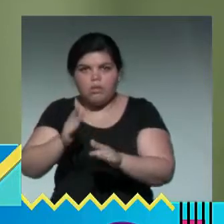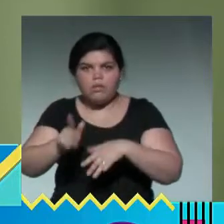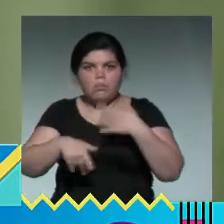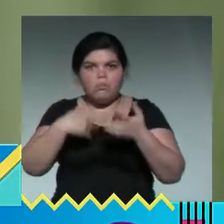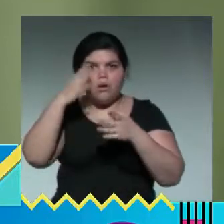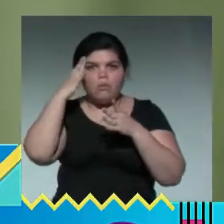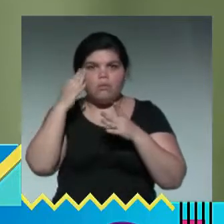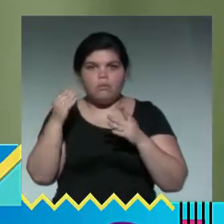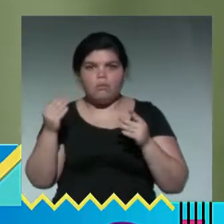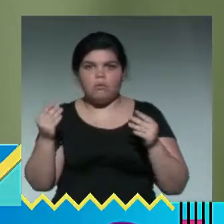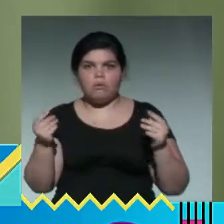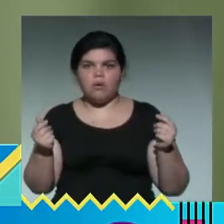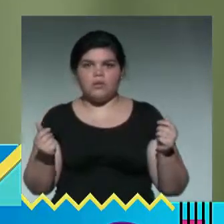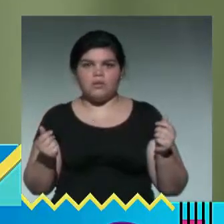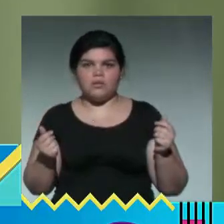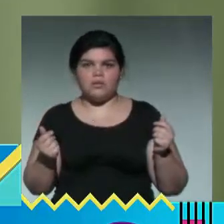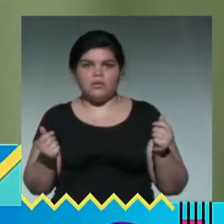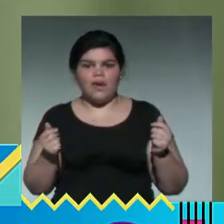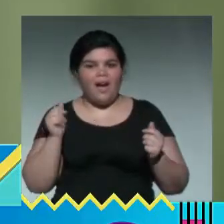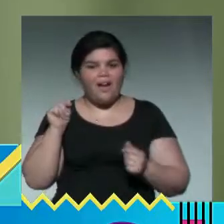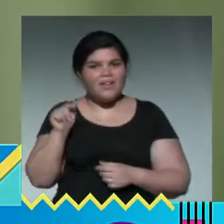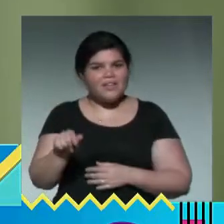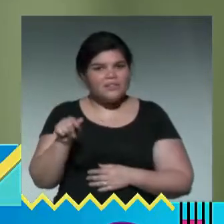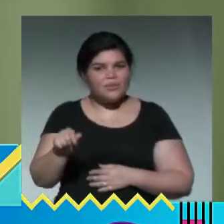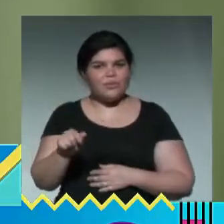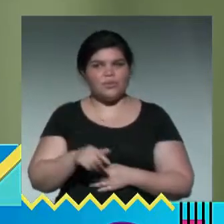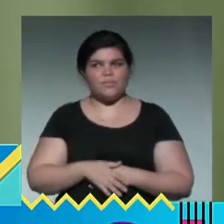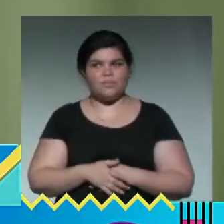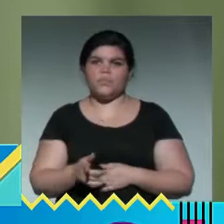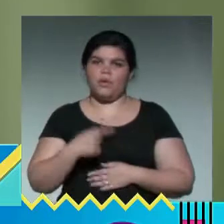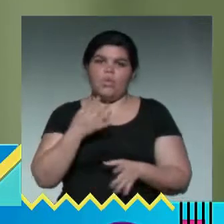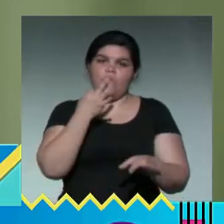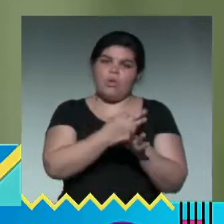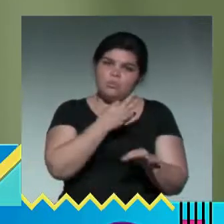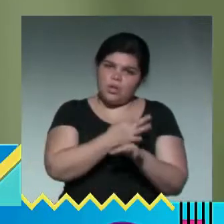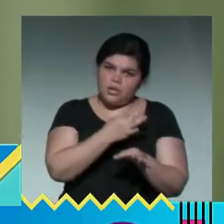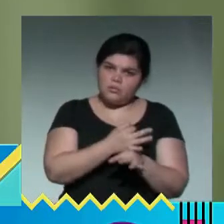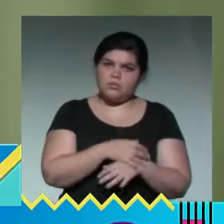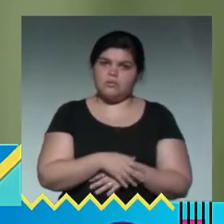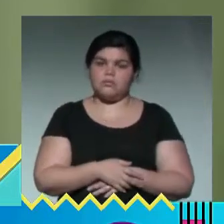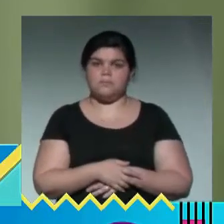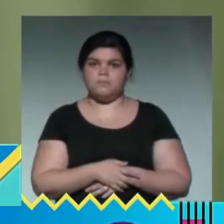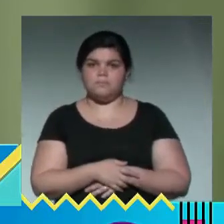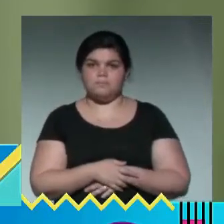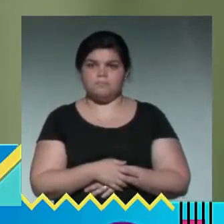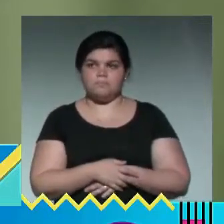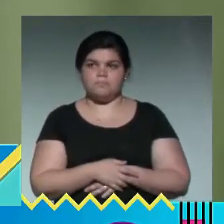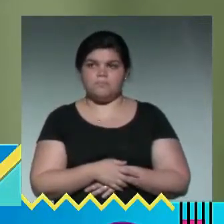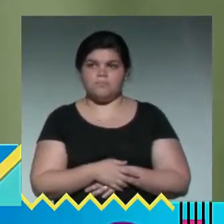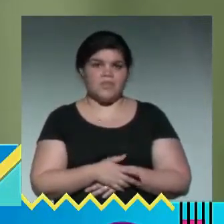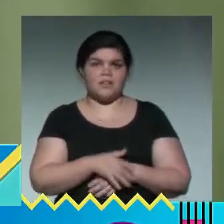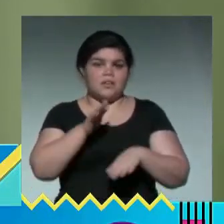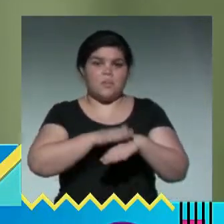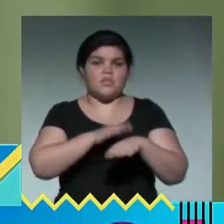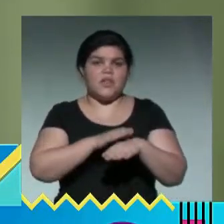Y creo que ahí está, ¿no? Creo que nosotros, tanto los docentes, somos los que tenemos, o los comunicadores,